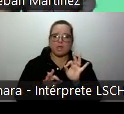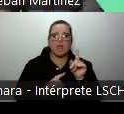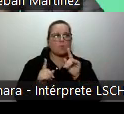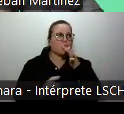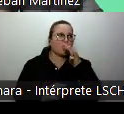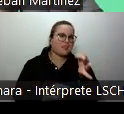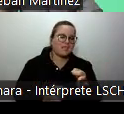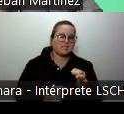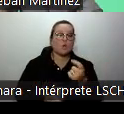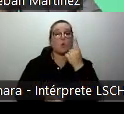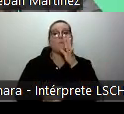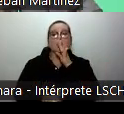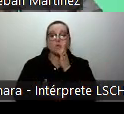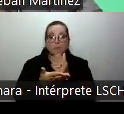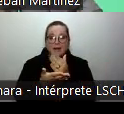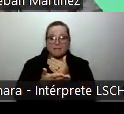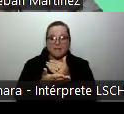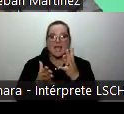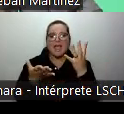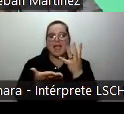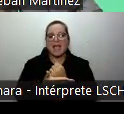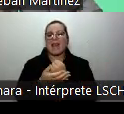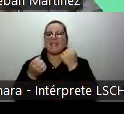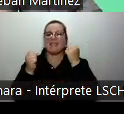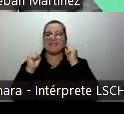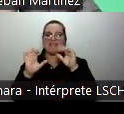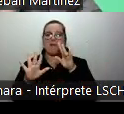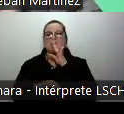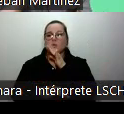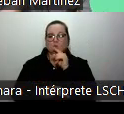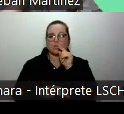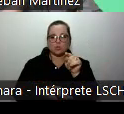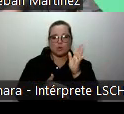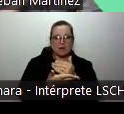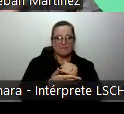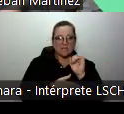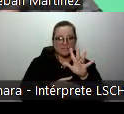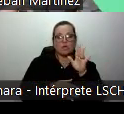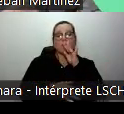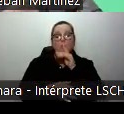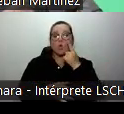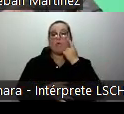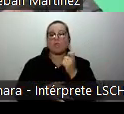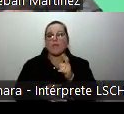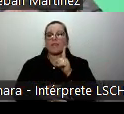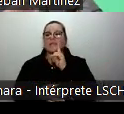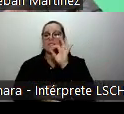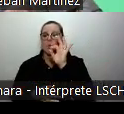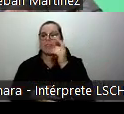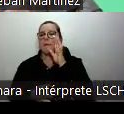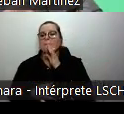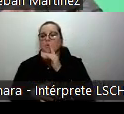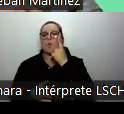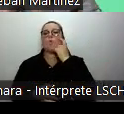por cada minuto de planificación ganas 10 minutos si tú planificas 5 minutos diarios vas a ganar 50 minutos en el día